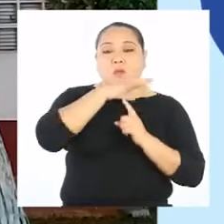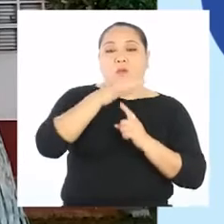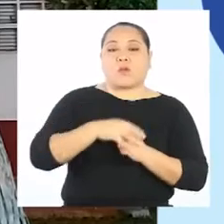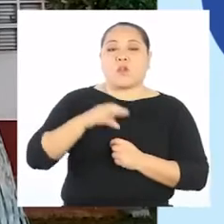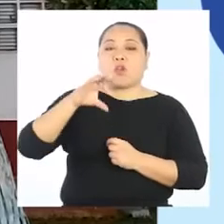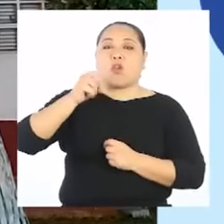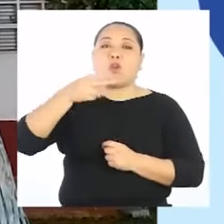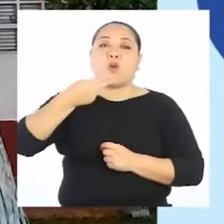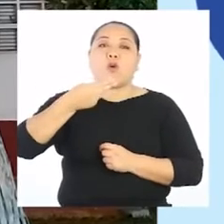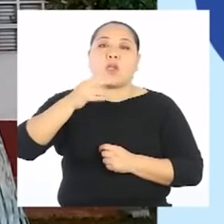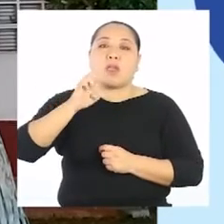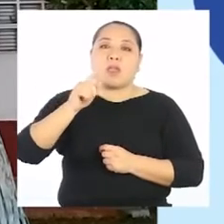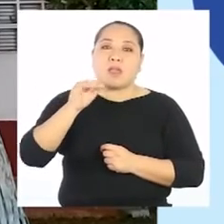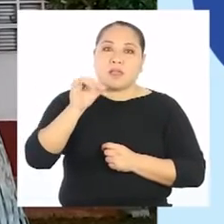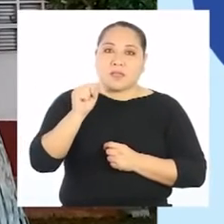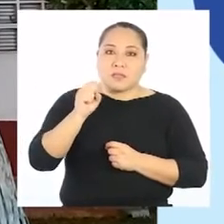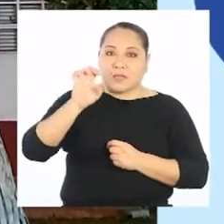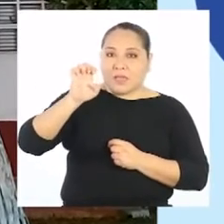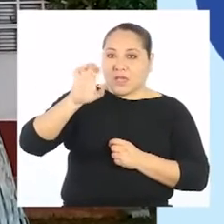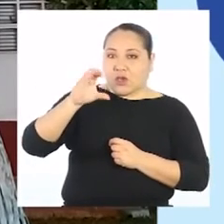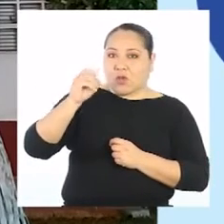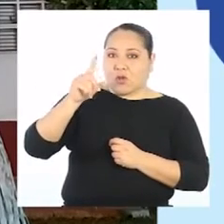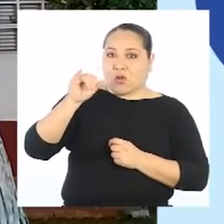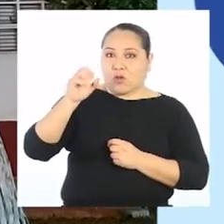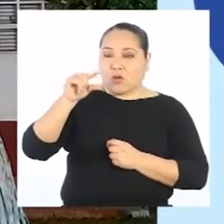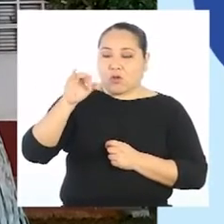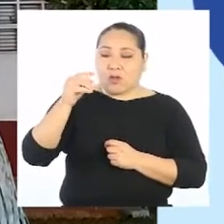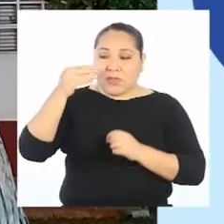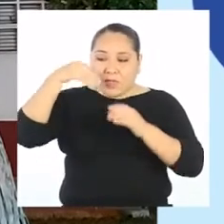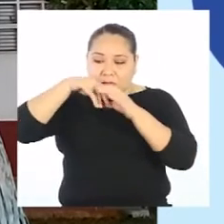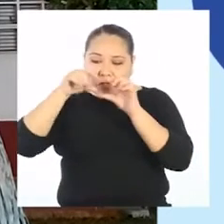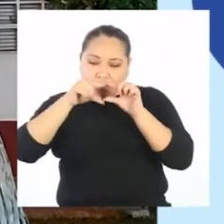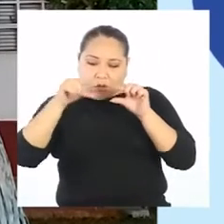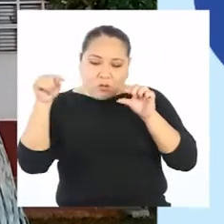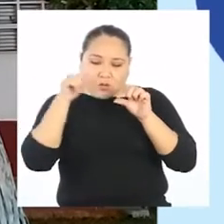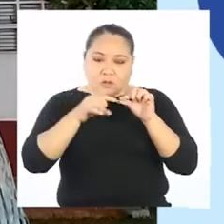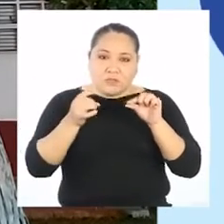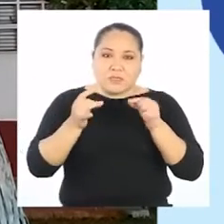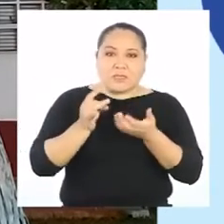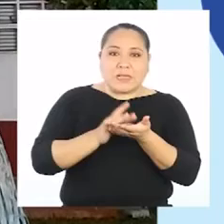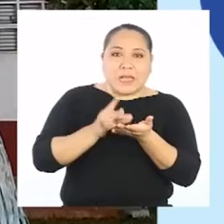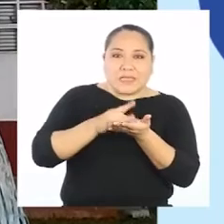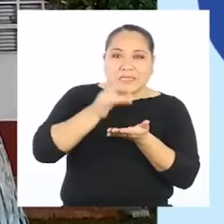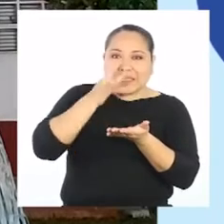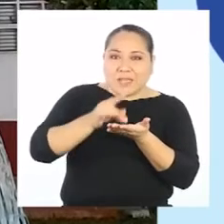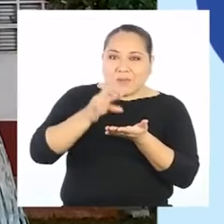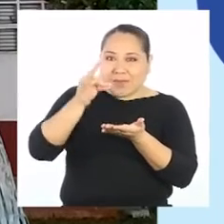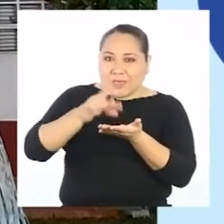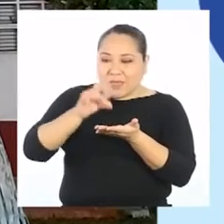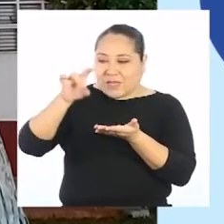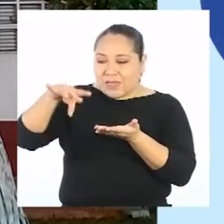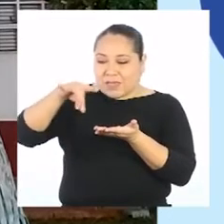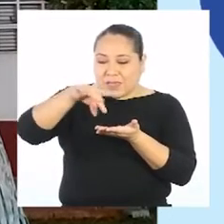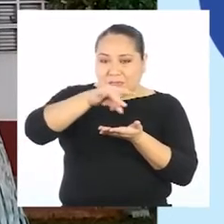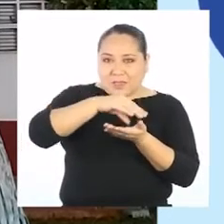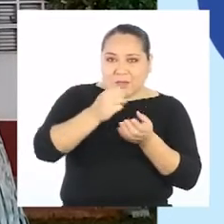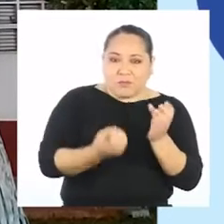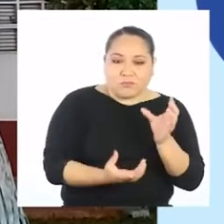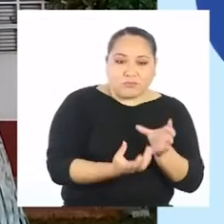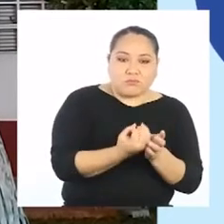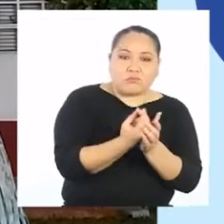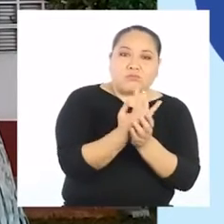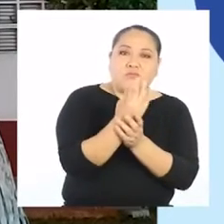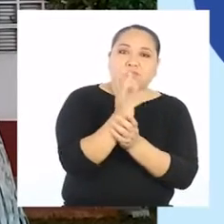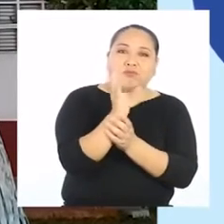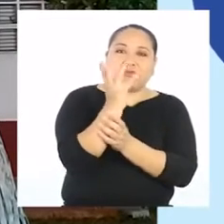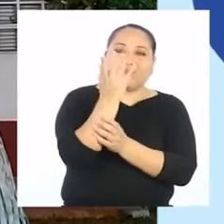Ambiente lanzó la campaña Cohetes Ecológicos, en la cual, dentro de los cohetes, había únicamente semillas que debíamos de sembrar en las macetas o en un